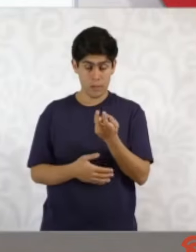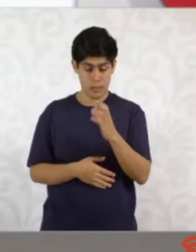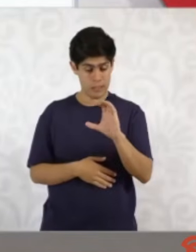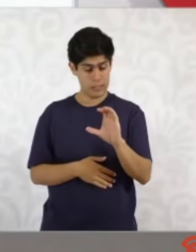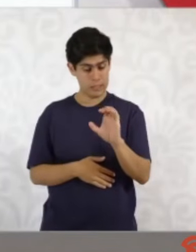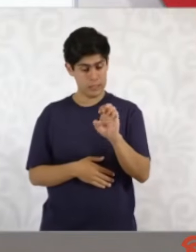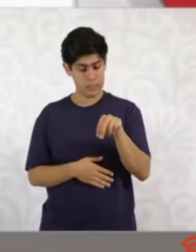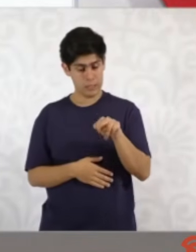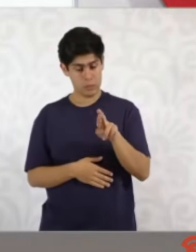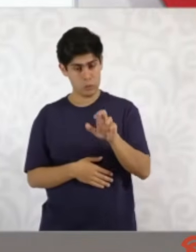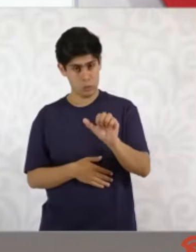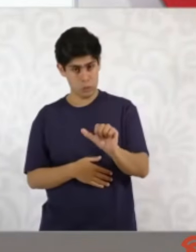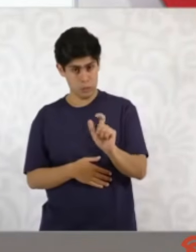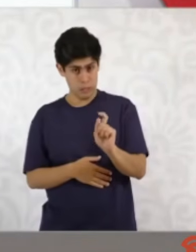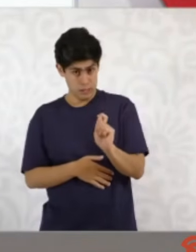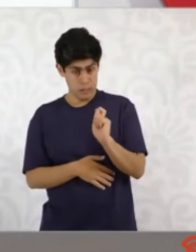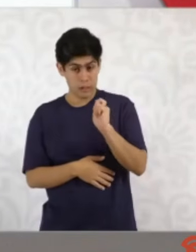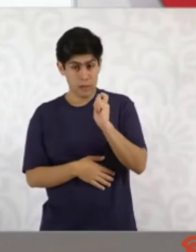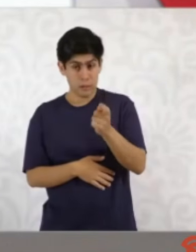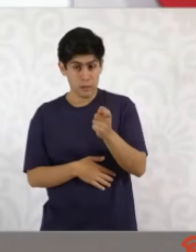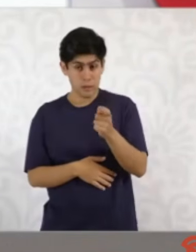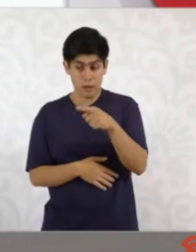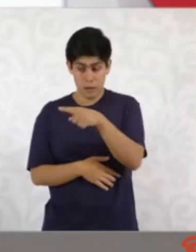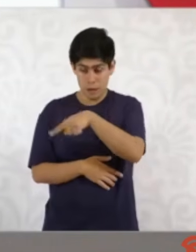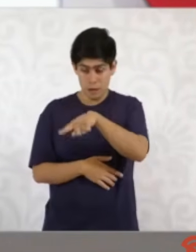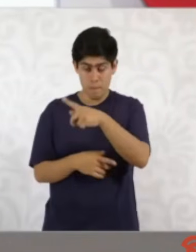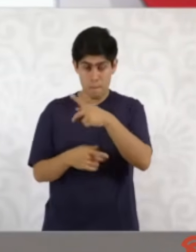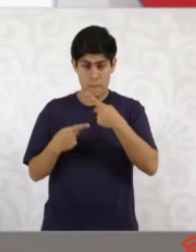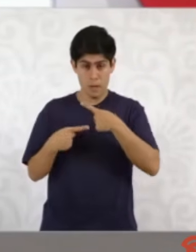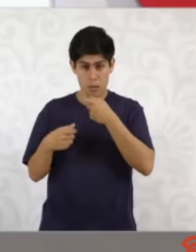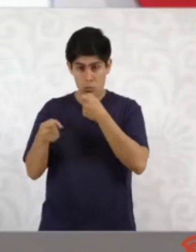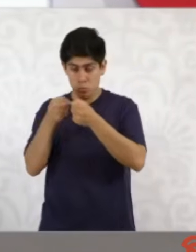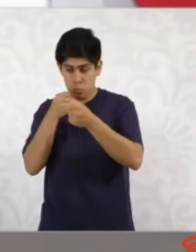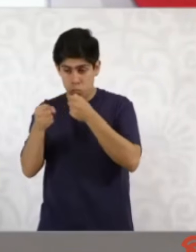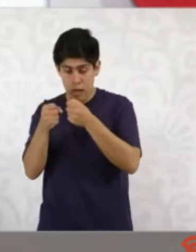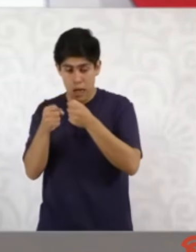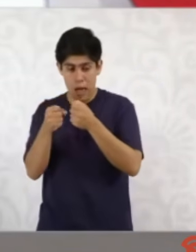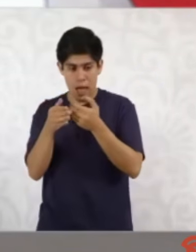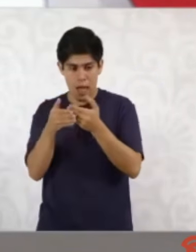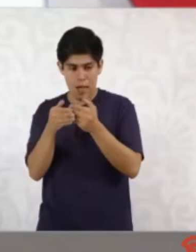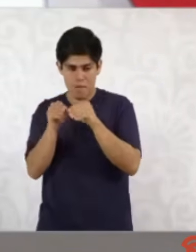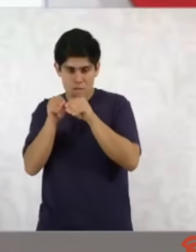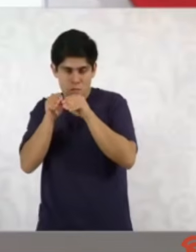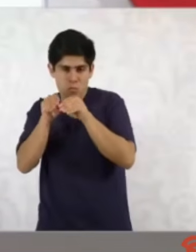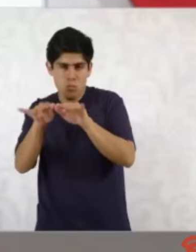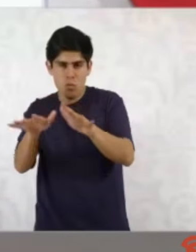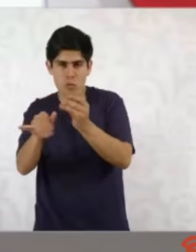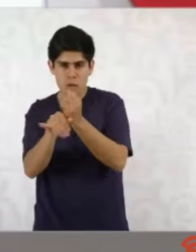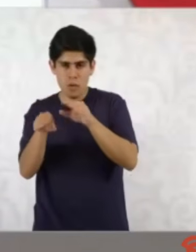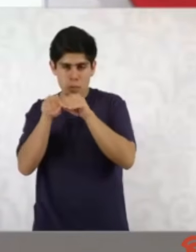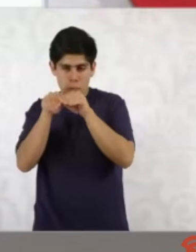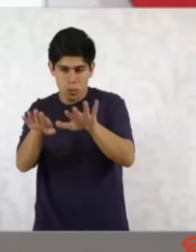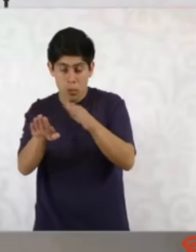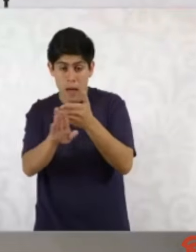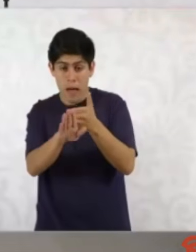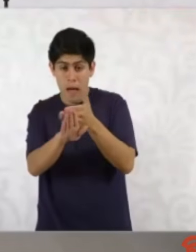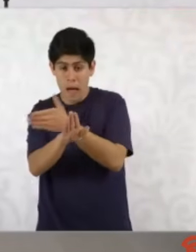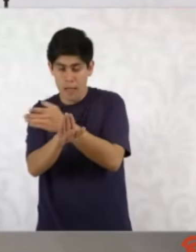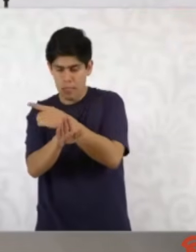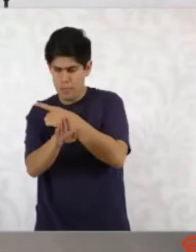una información, deban verificar sus fuentes y asegurarse que se trata de información